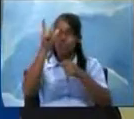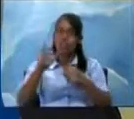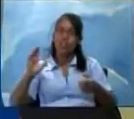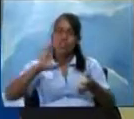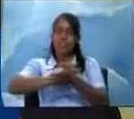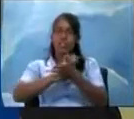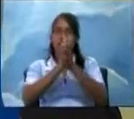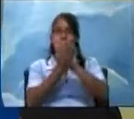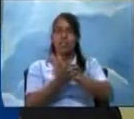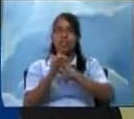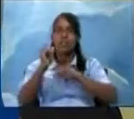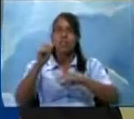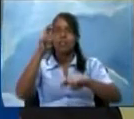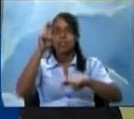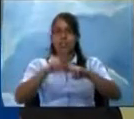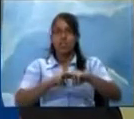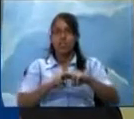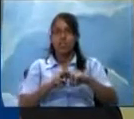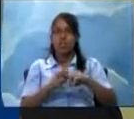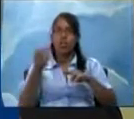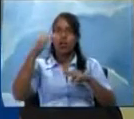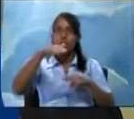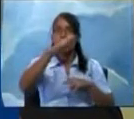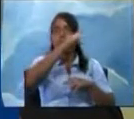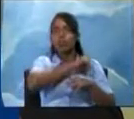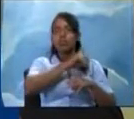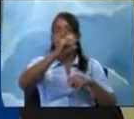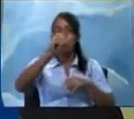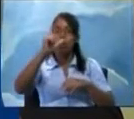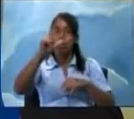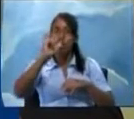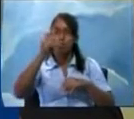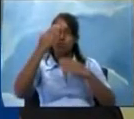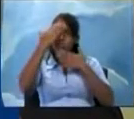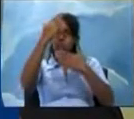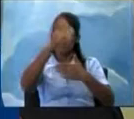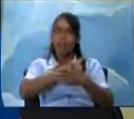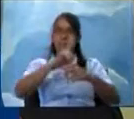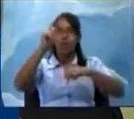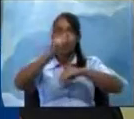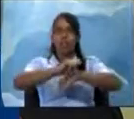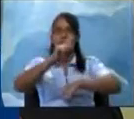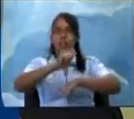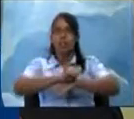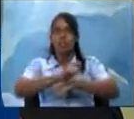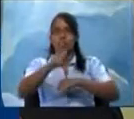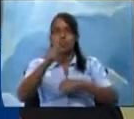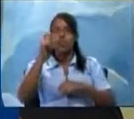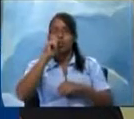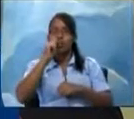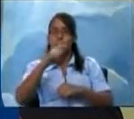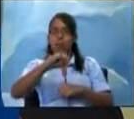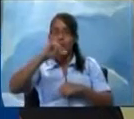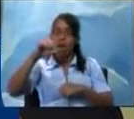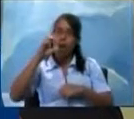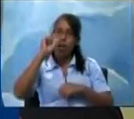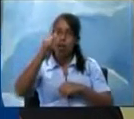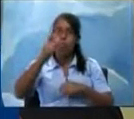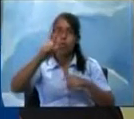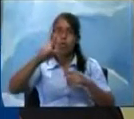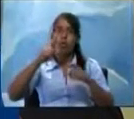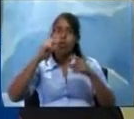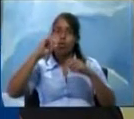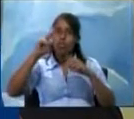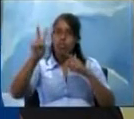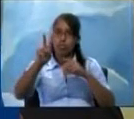derribada. Y se sentó en el monte de los olivos, frente al templo. Y Pedro, Jacobo, Juan